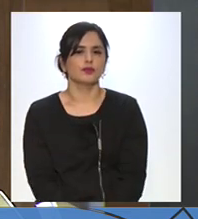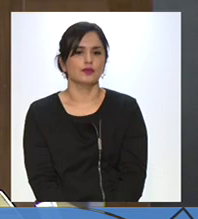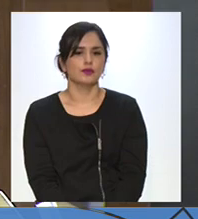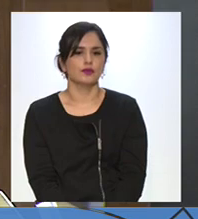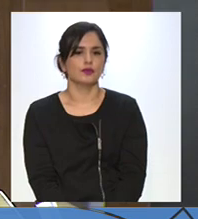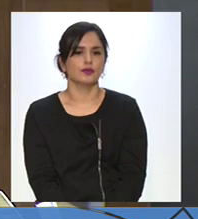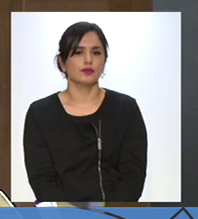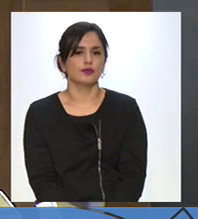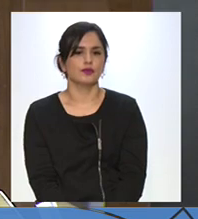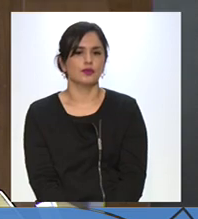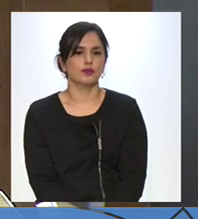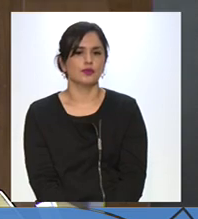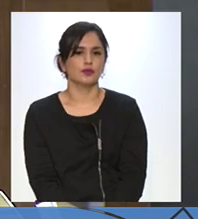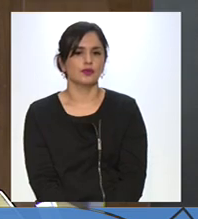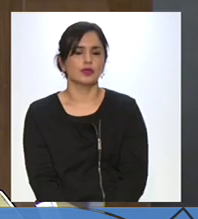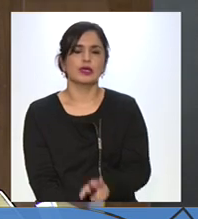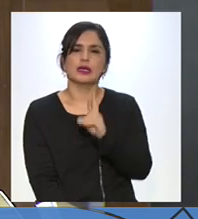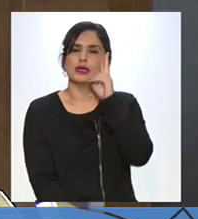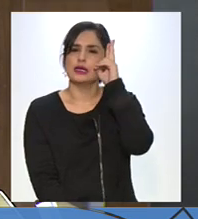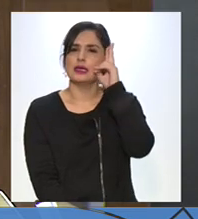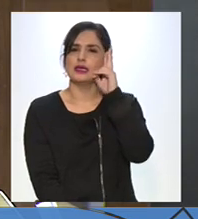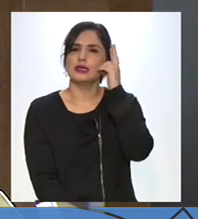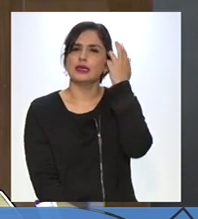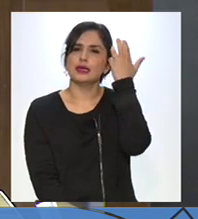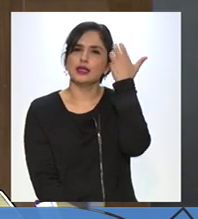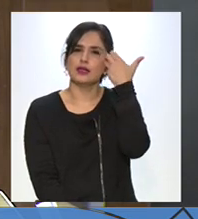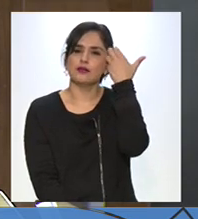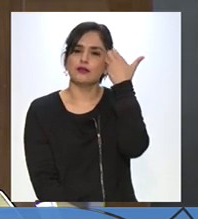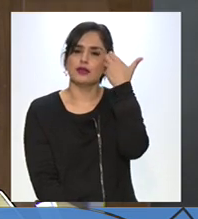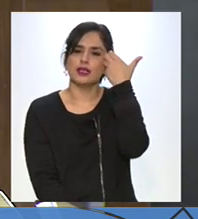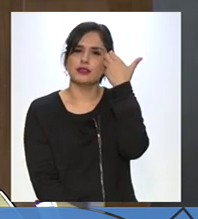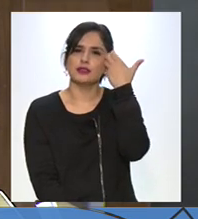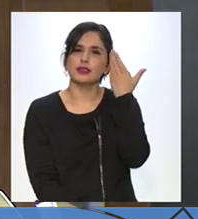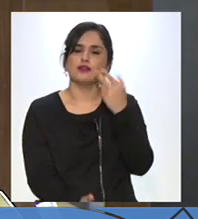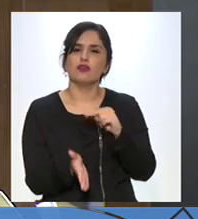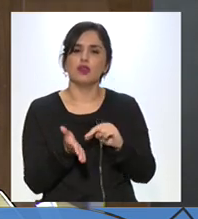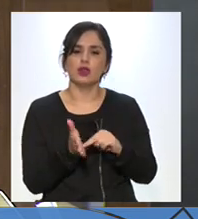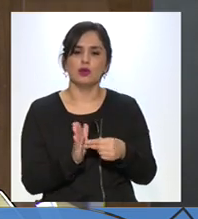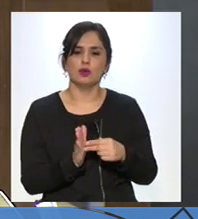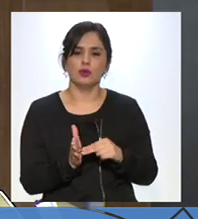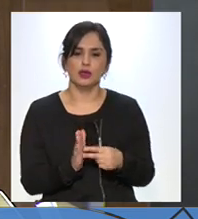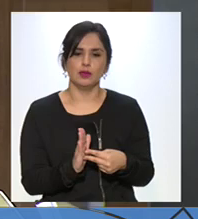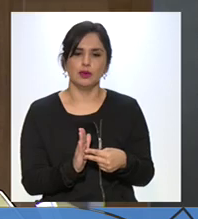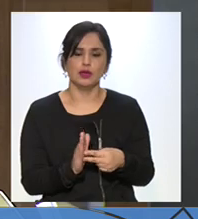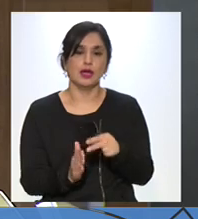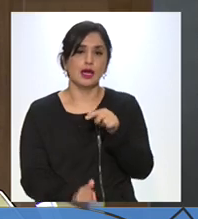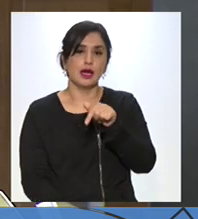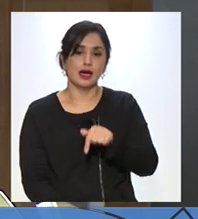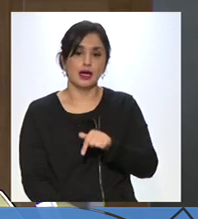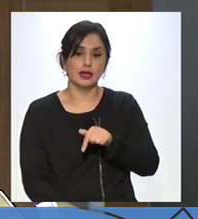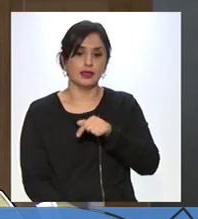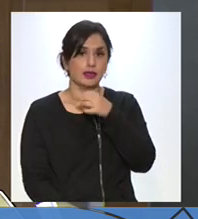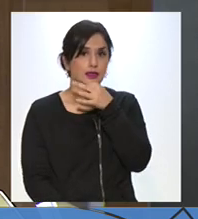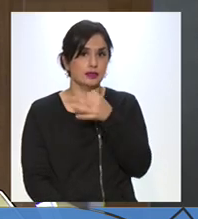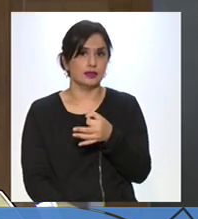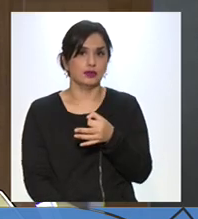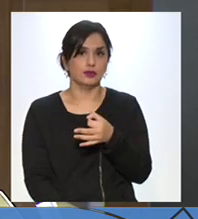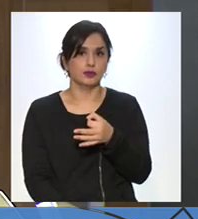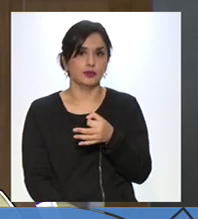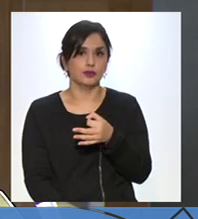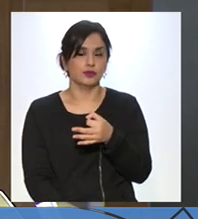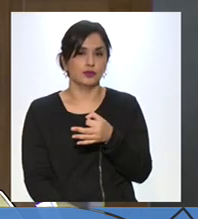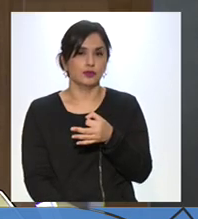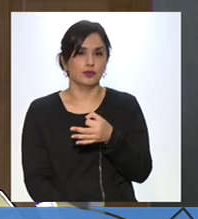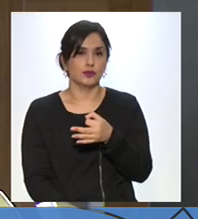es bien reflexivo respecto del tamaño del problema, porque aquí lo que nos está diciendo hoy, aquí o